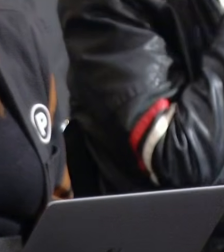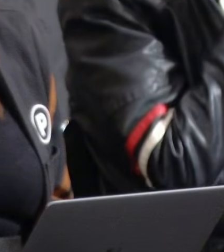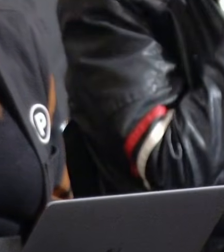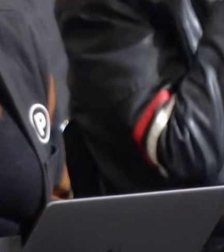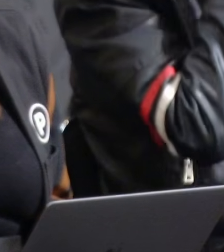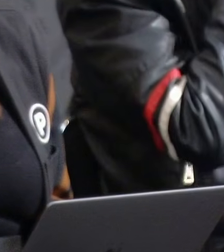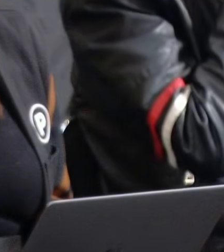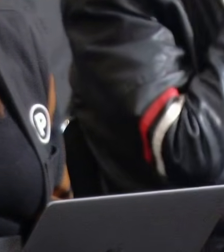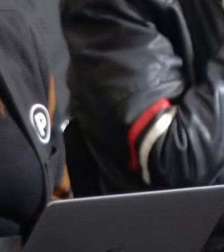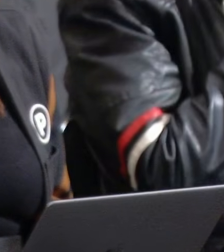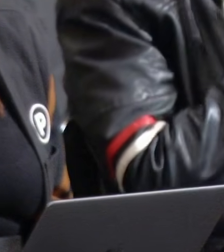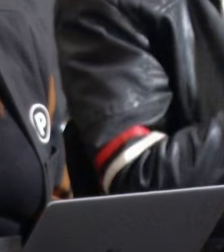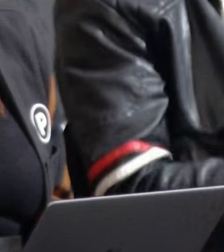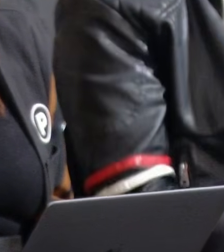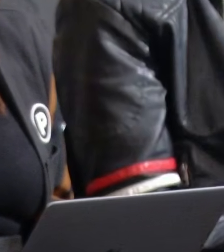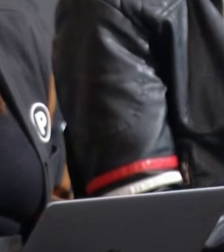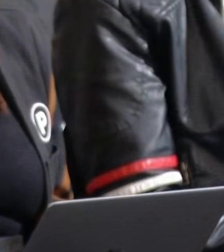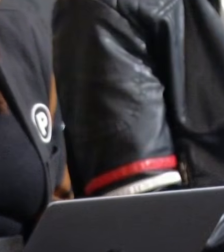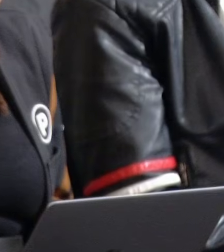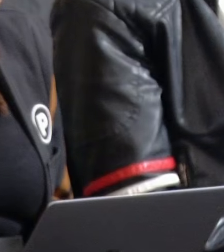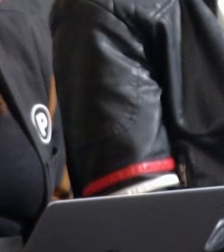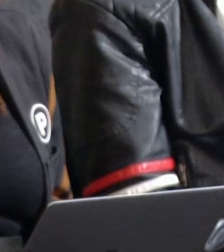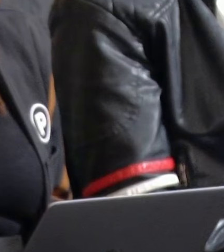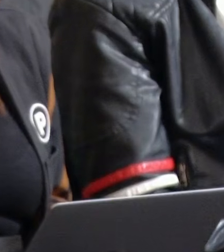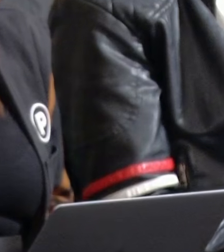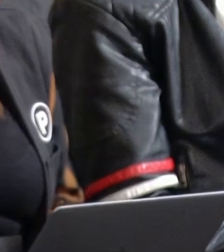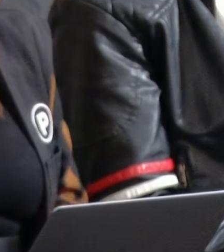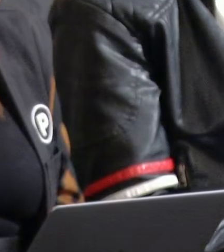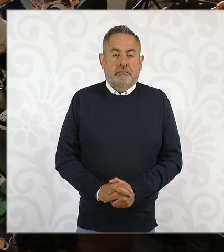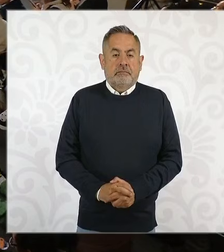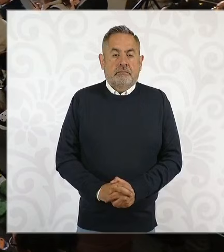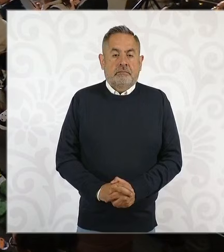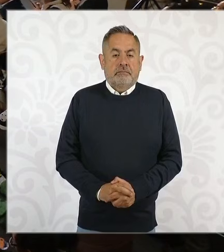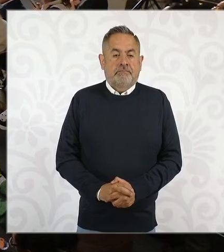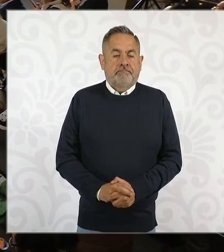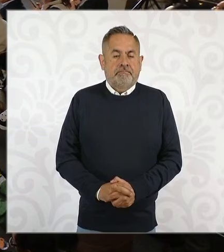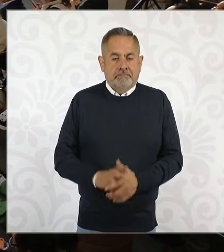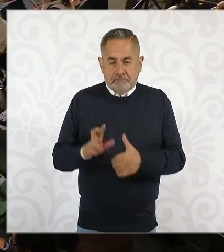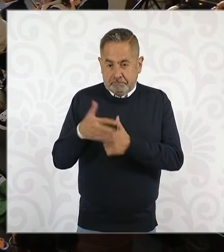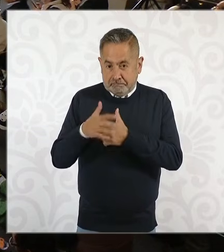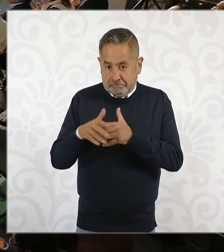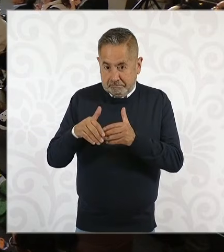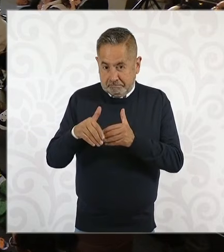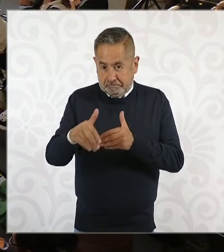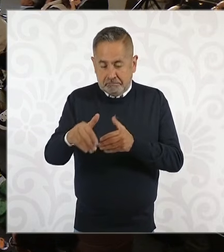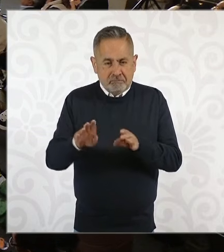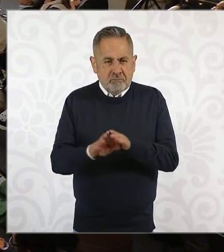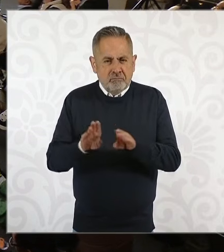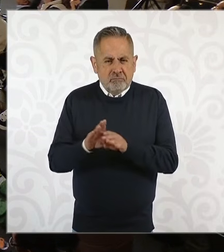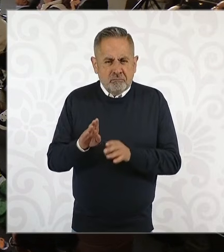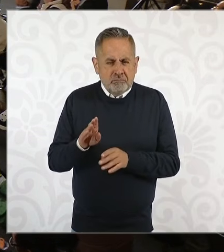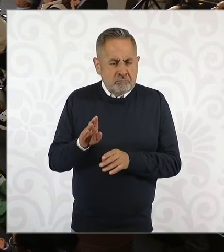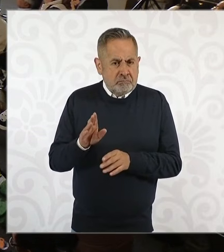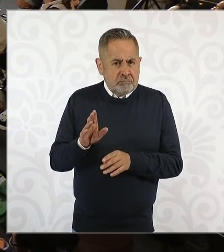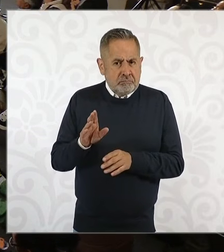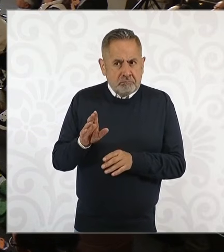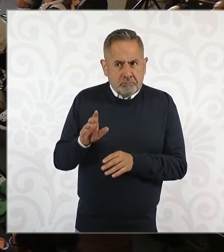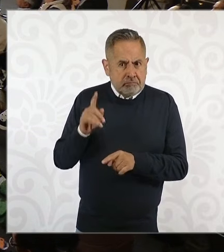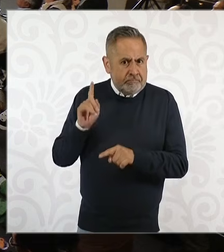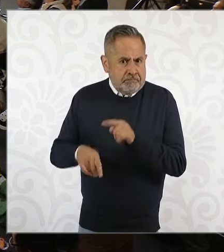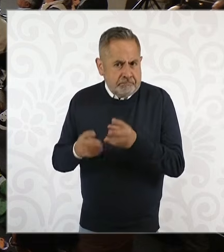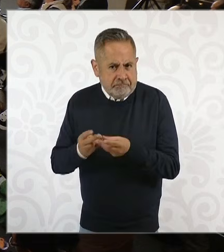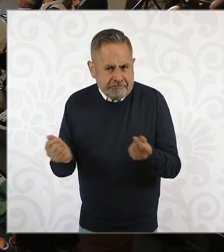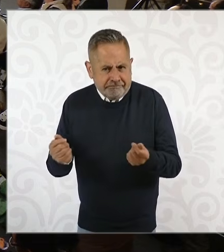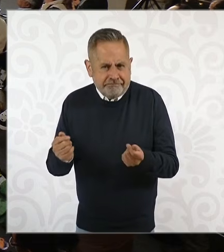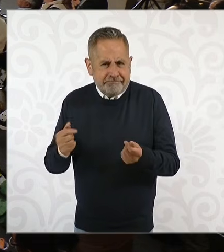encharcamientos recurrentes, porque entiendo que una inundación tarda varios días en desalojarse. Eso sería un encharcamiento, un espejo de agua que se va